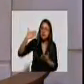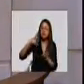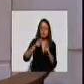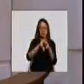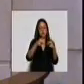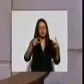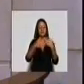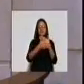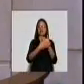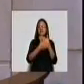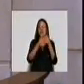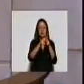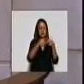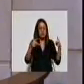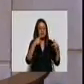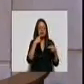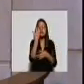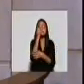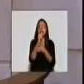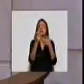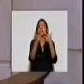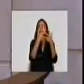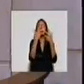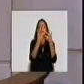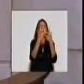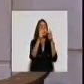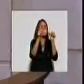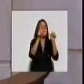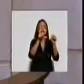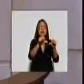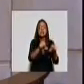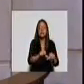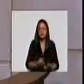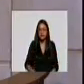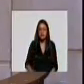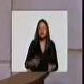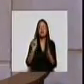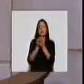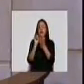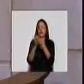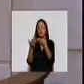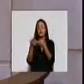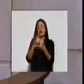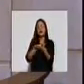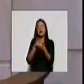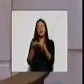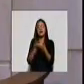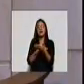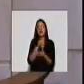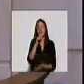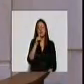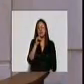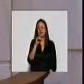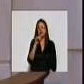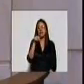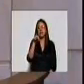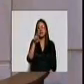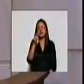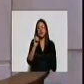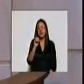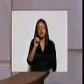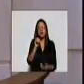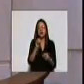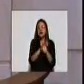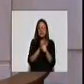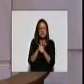advertido que esto podría generar una crisis sistémica. Lo mismo ha dicho la revista Dinero, porque esto tiene una serie de carambolas que